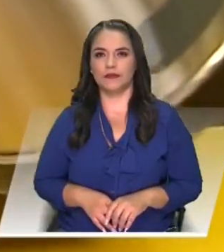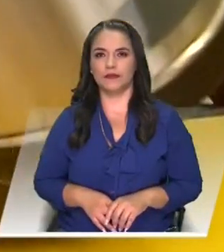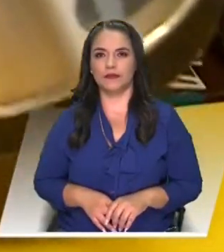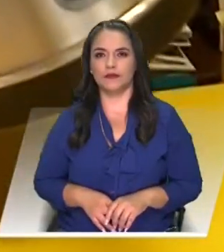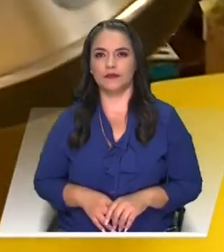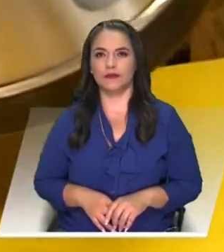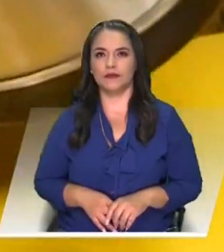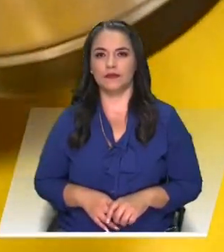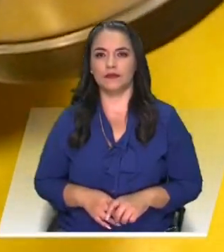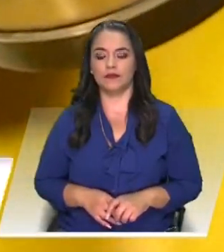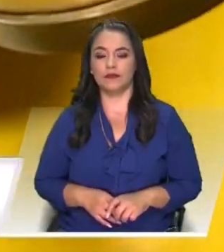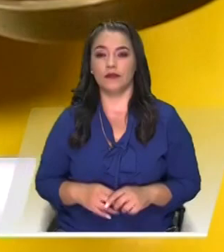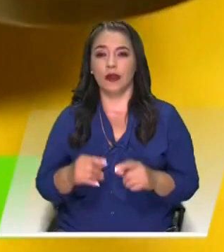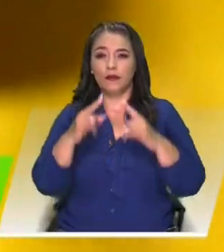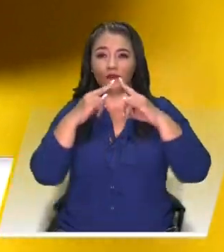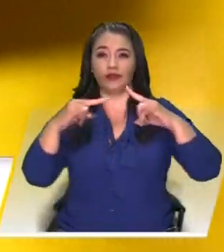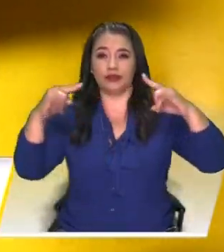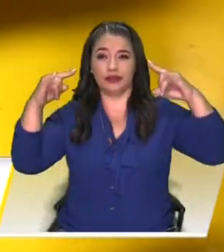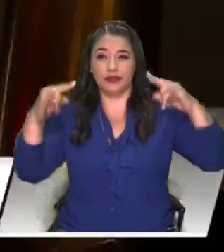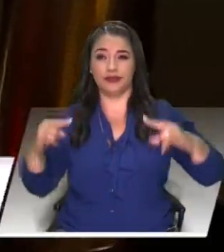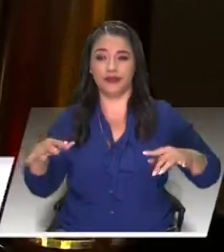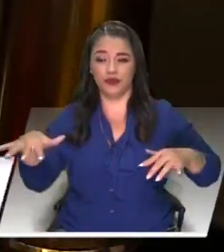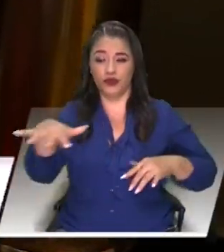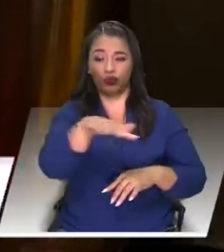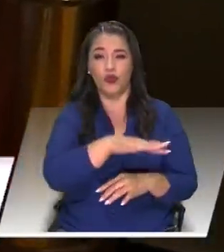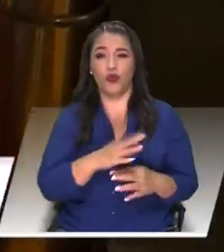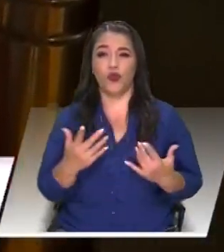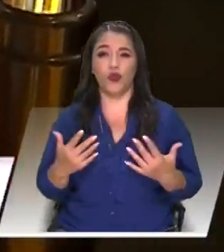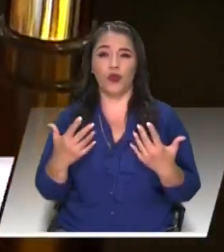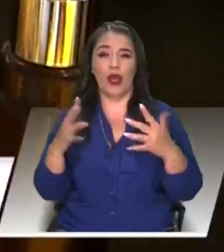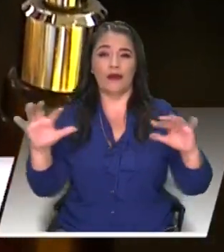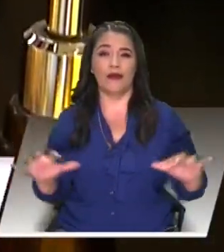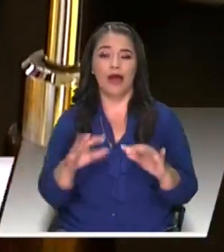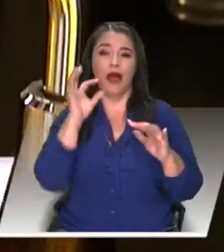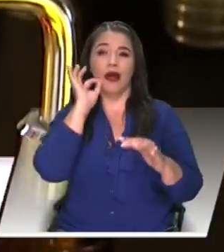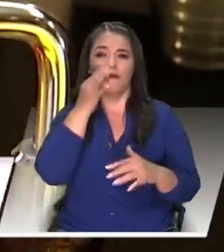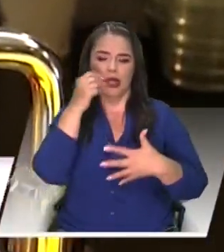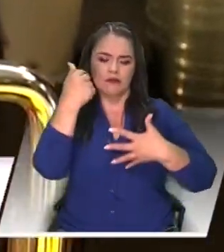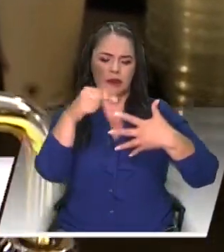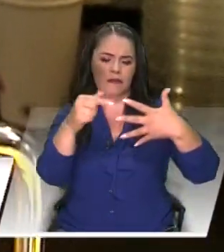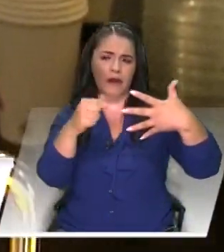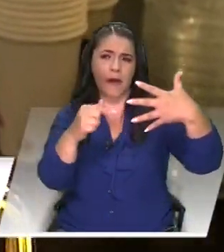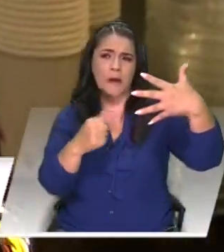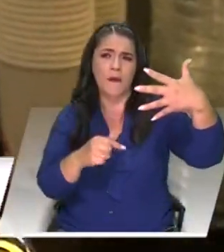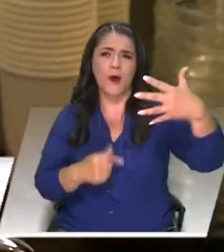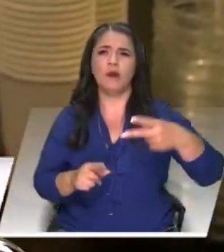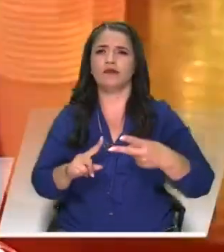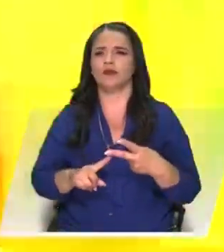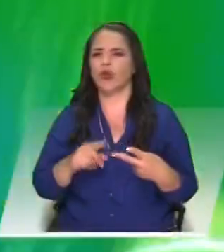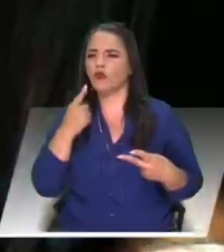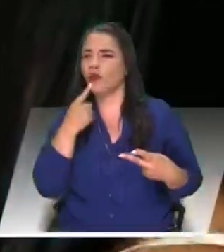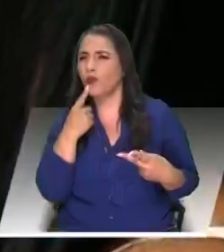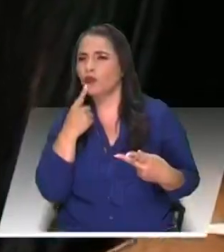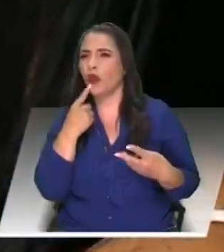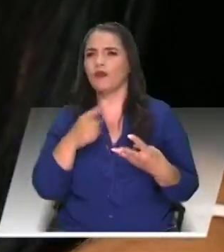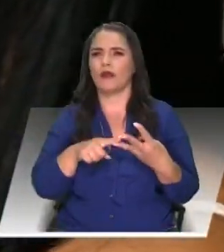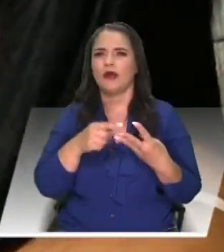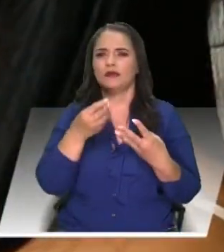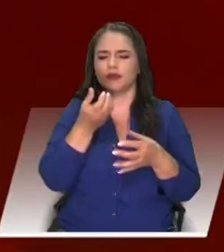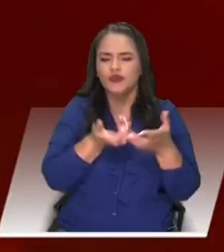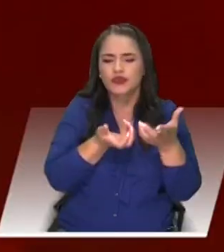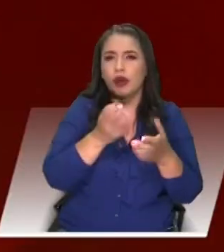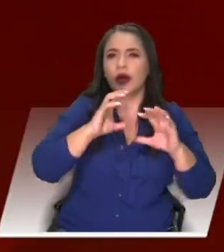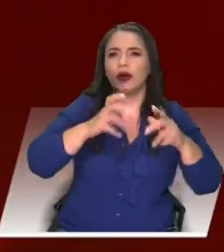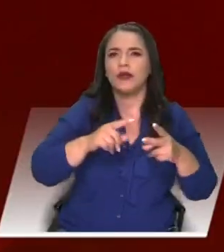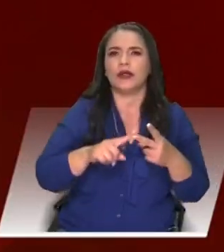La Feria de Café que se realiza en Medellín ofrece una variada programación de actividades alrededor de catas, degustaciones, clases de cocina